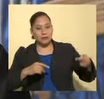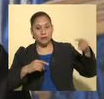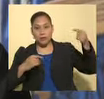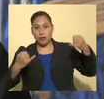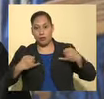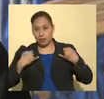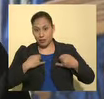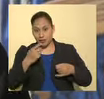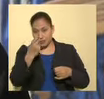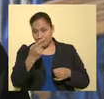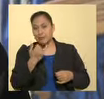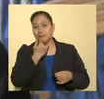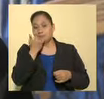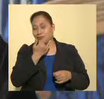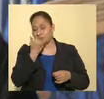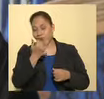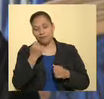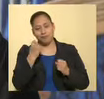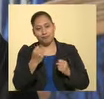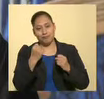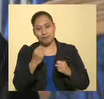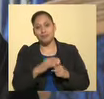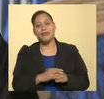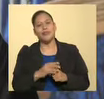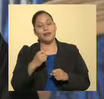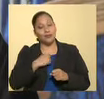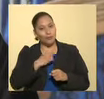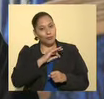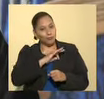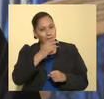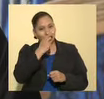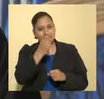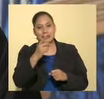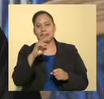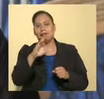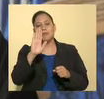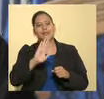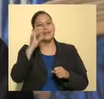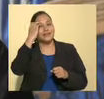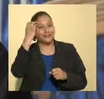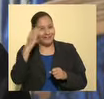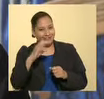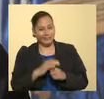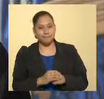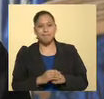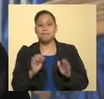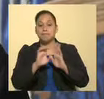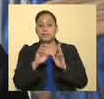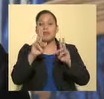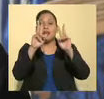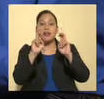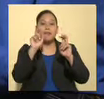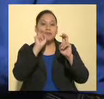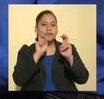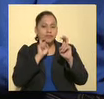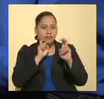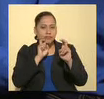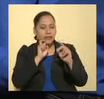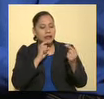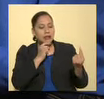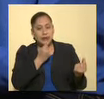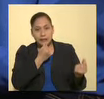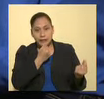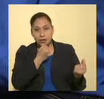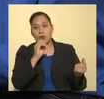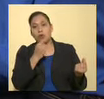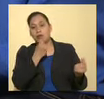error no solamente garrafal, sino yo me atrevería a decir que criminal. Claro. Se empieza a hablar de sexualidad con un niño o